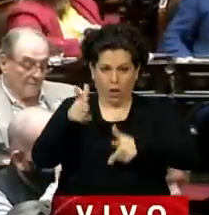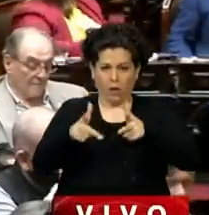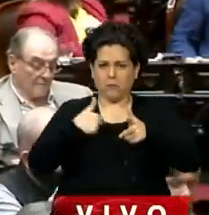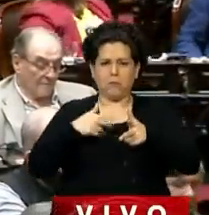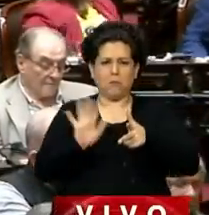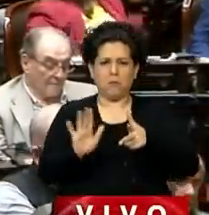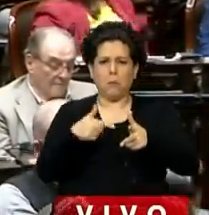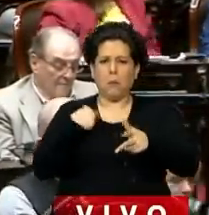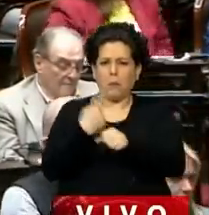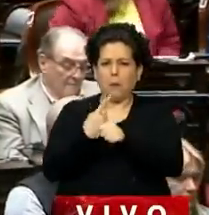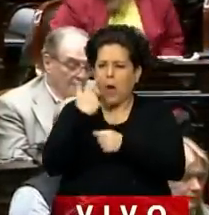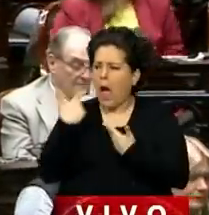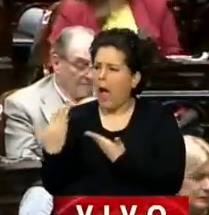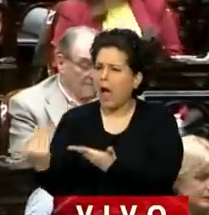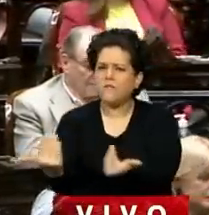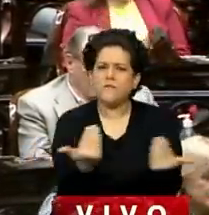es aprender a tolerar,